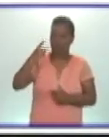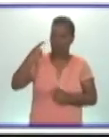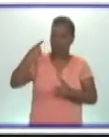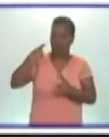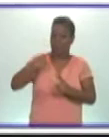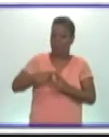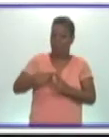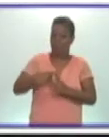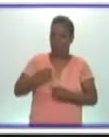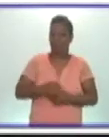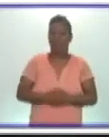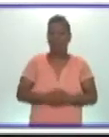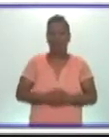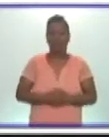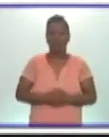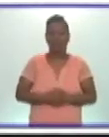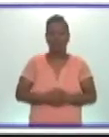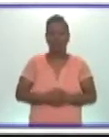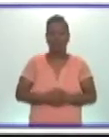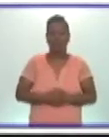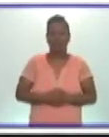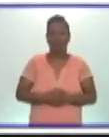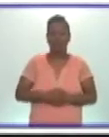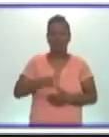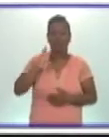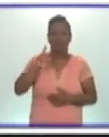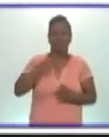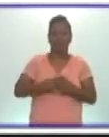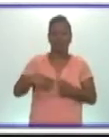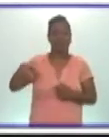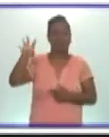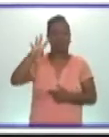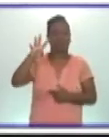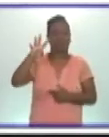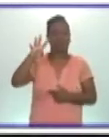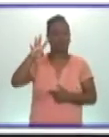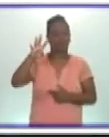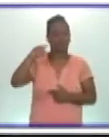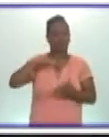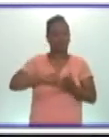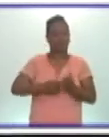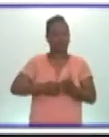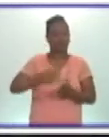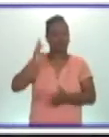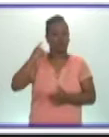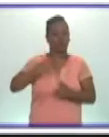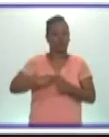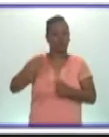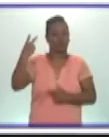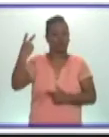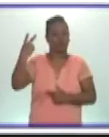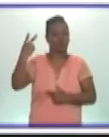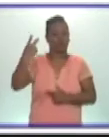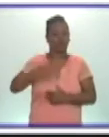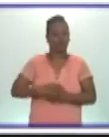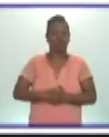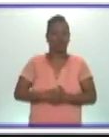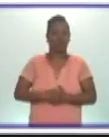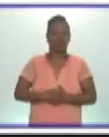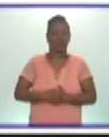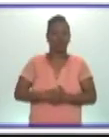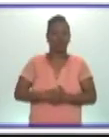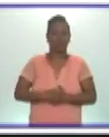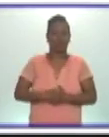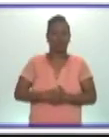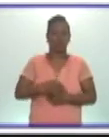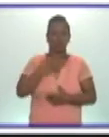polinomio. Aquí tenemos 4x a la cuarta multiplicado por 3x al cuadrado. Y como